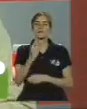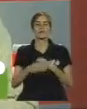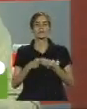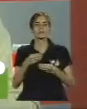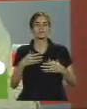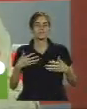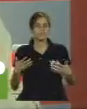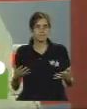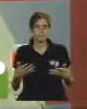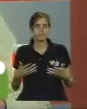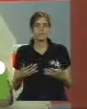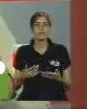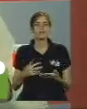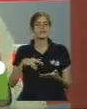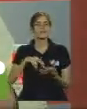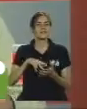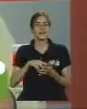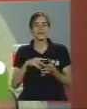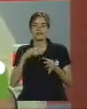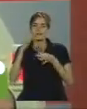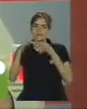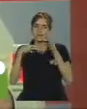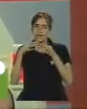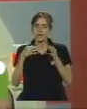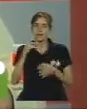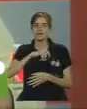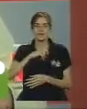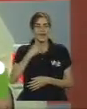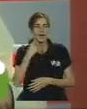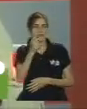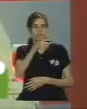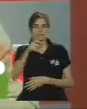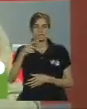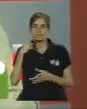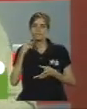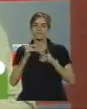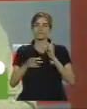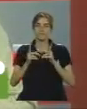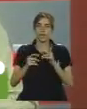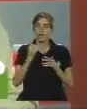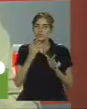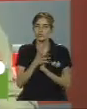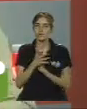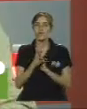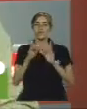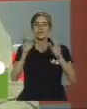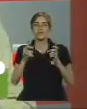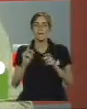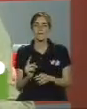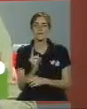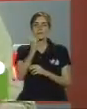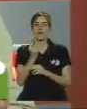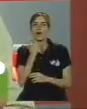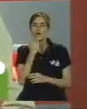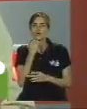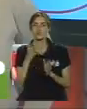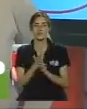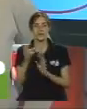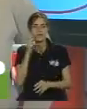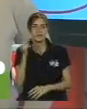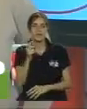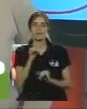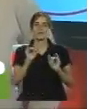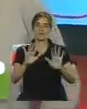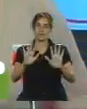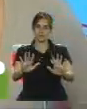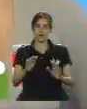es definir, visibilizar la necesidad. Es decir, ese es el vértice, el primer vértice, el vértice del pueblo, que